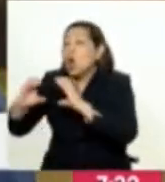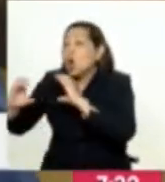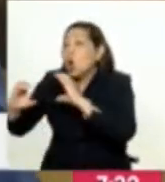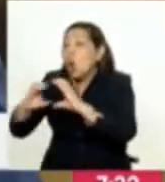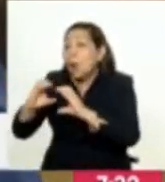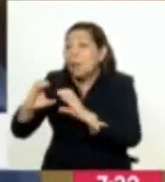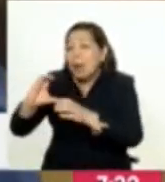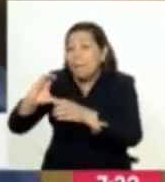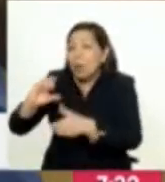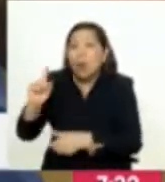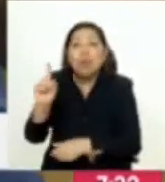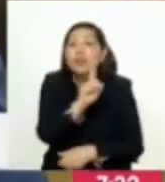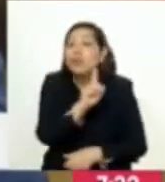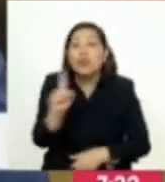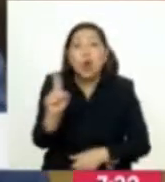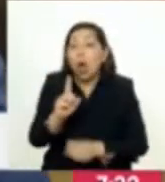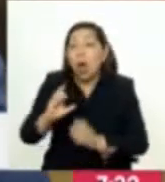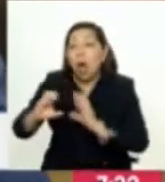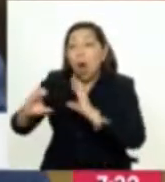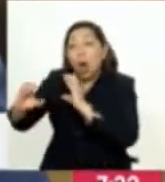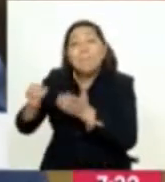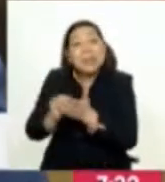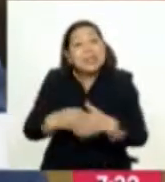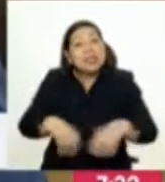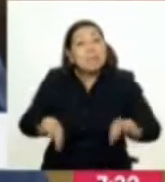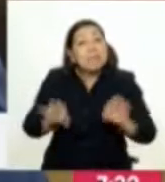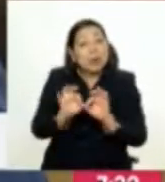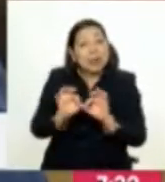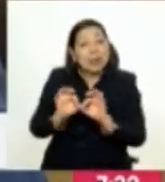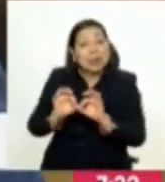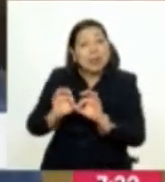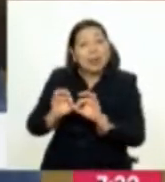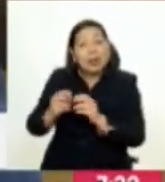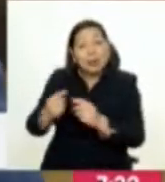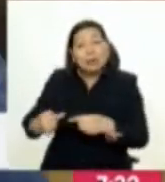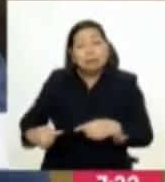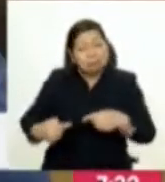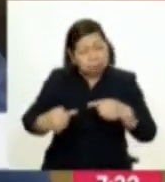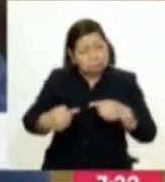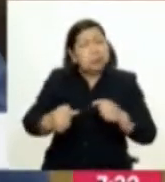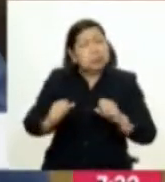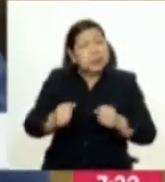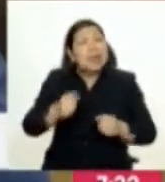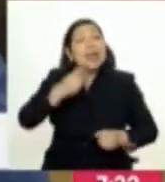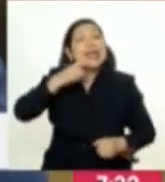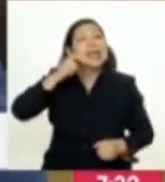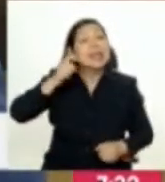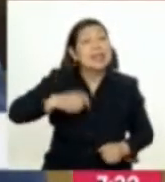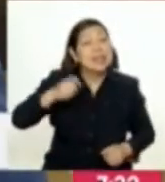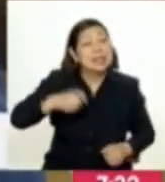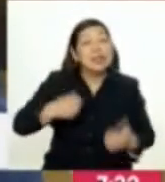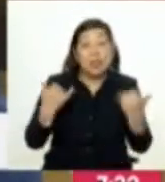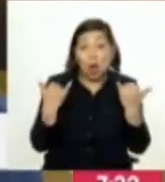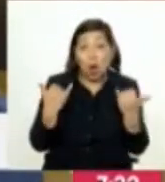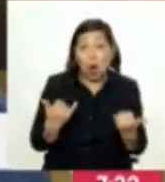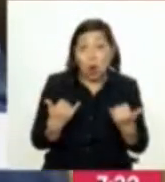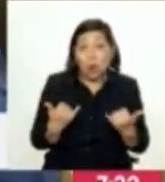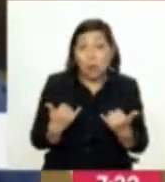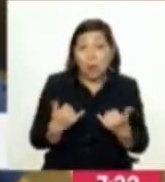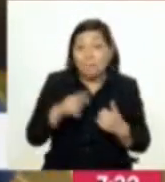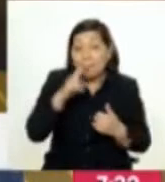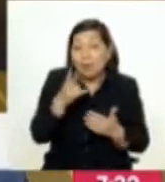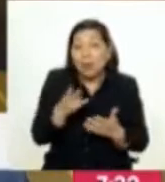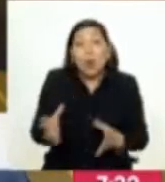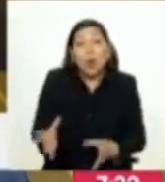es una lógica de imposición, lo que sucede es la confrontación. Lo que necesitamos hoy día como país